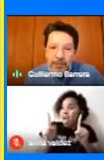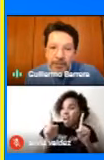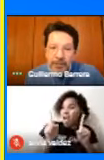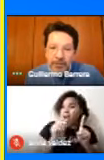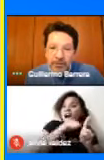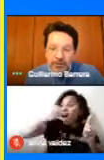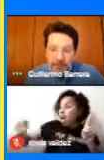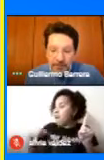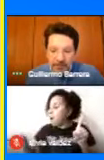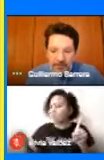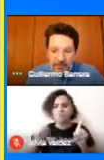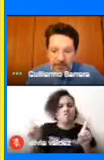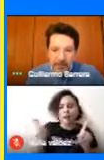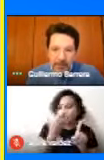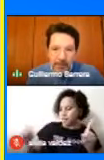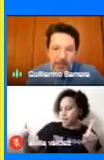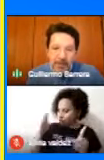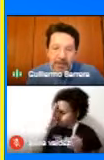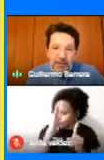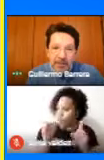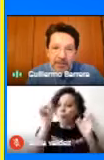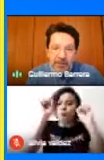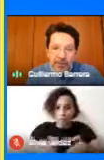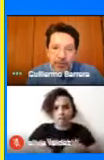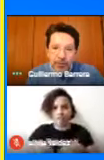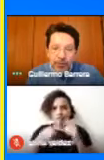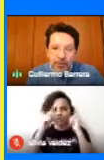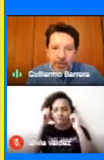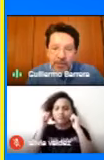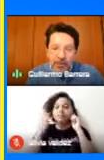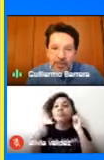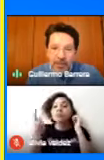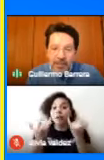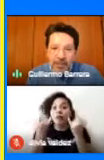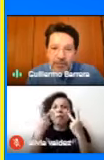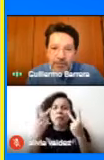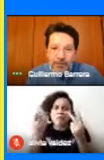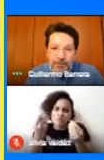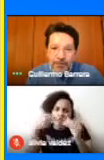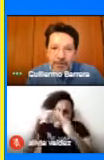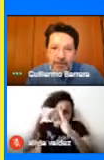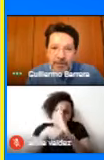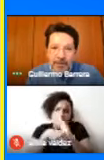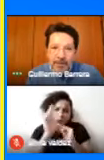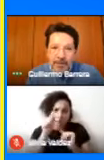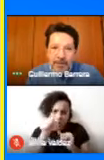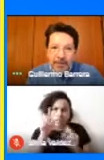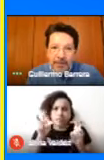partidos políticos. Vamos a ver entonces un poquito de detalle en esto.